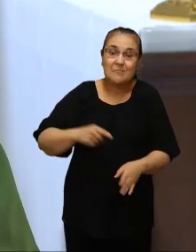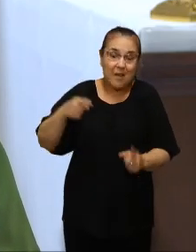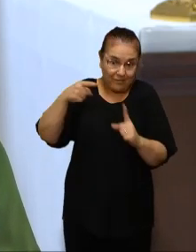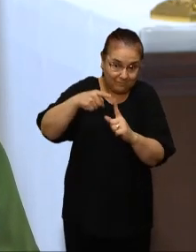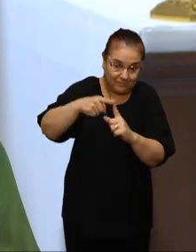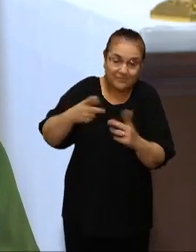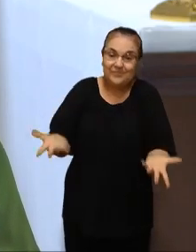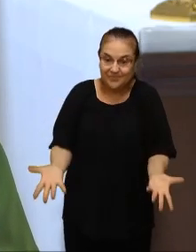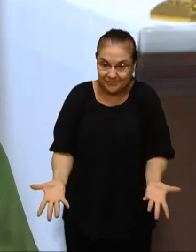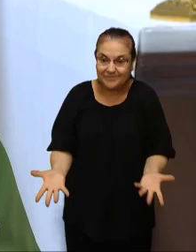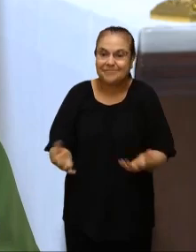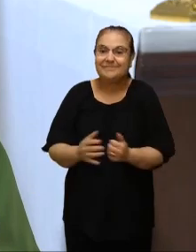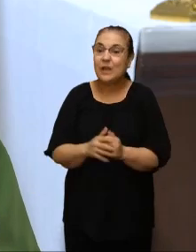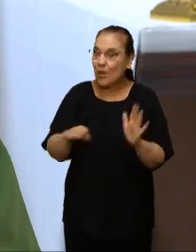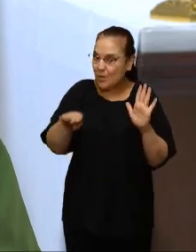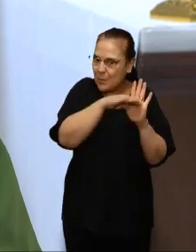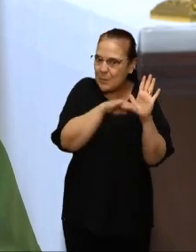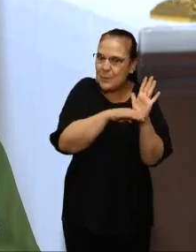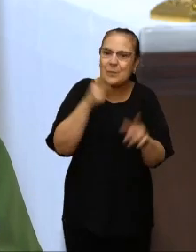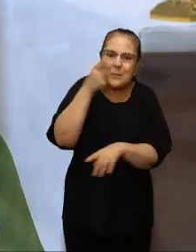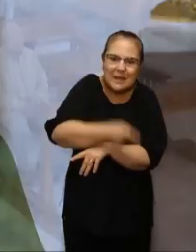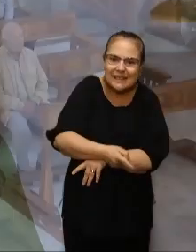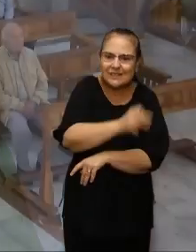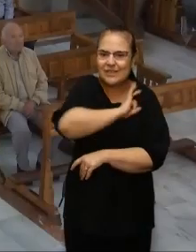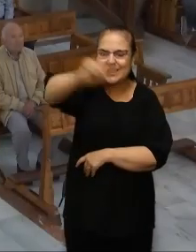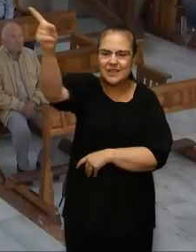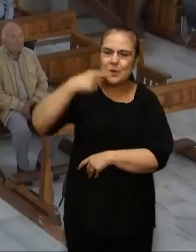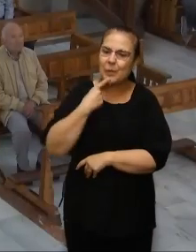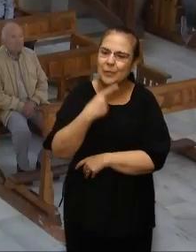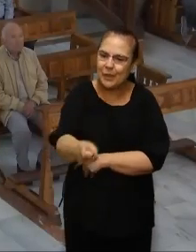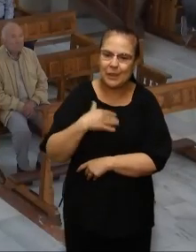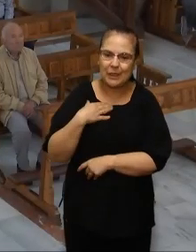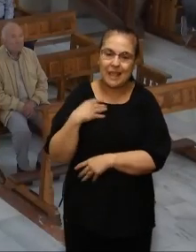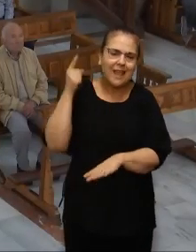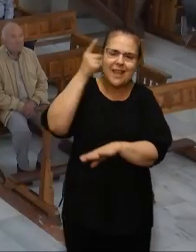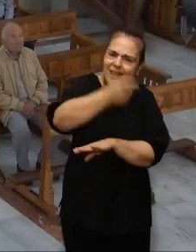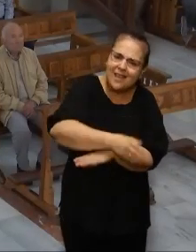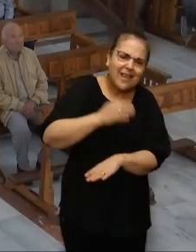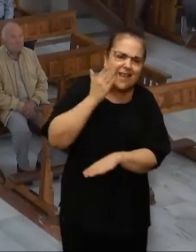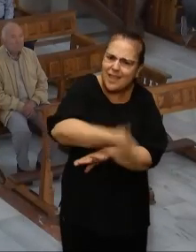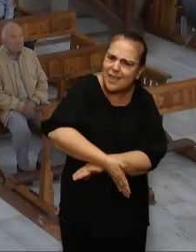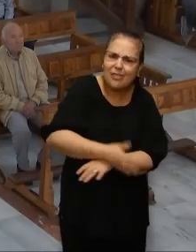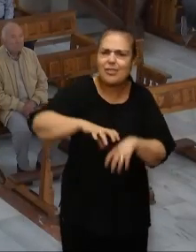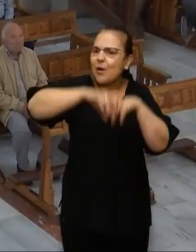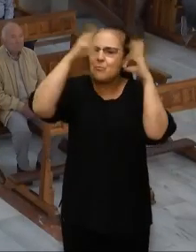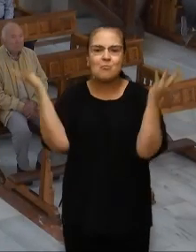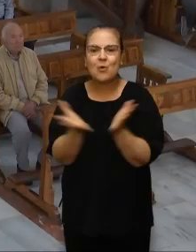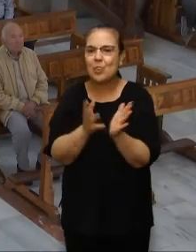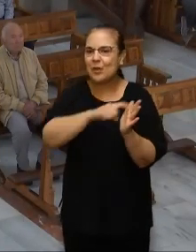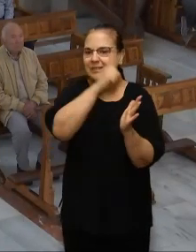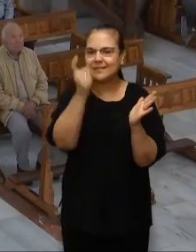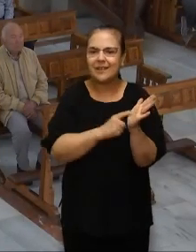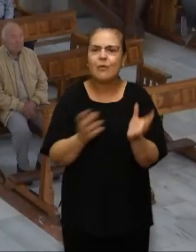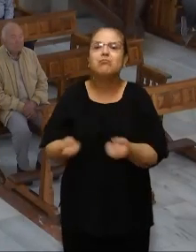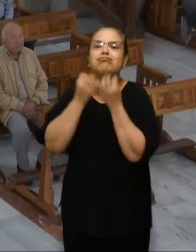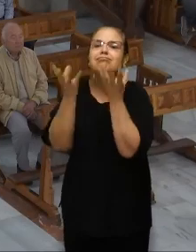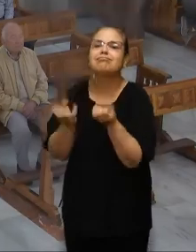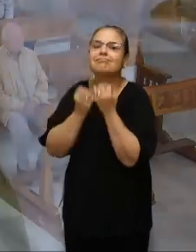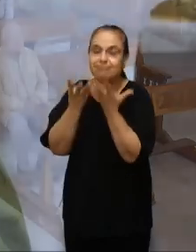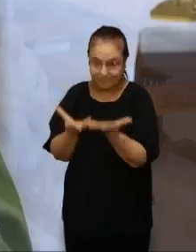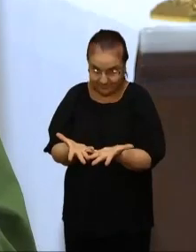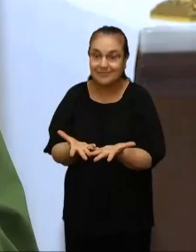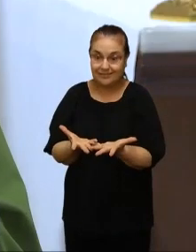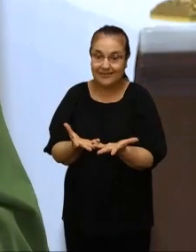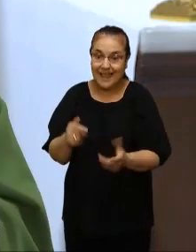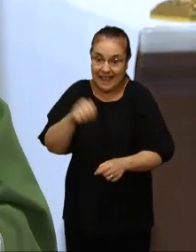traicionar ese mandato del Señor: id al mundo entero y predicad el Evangelio. O como bien nos han recordado, ¿verdad?,